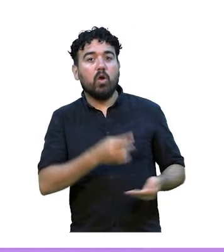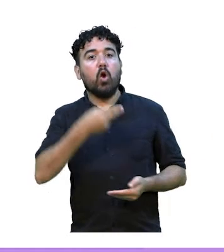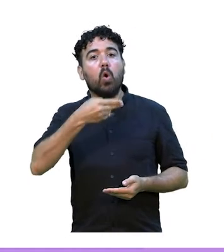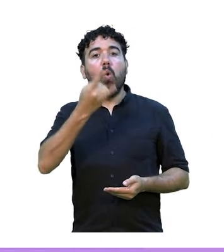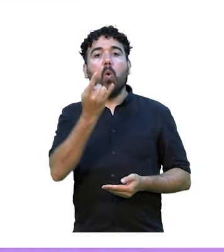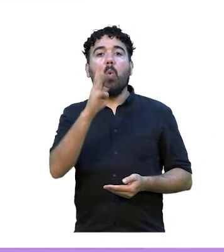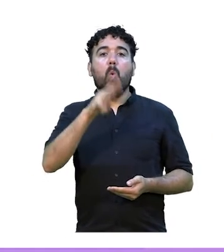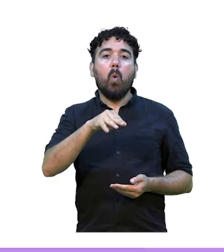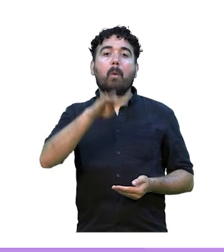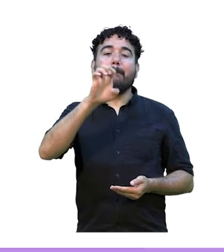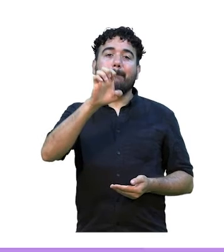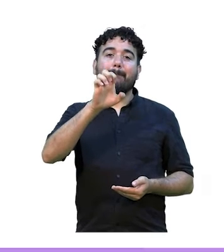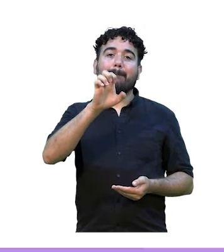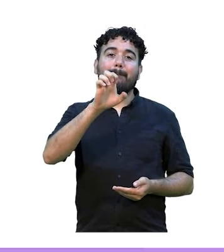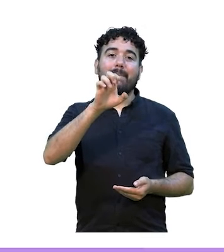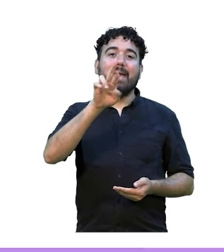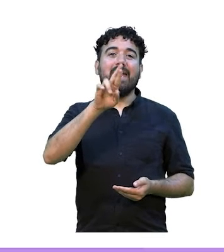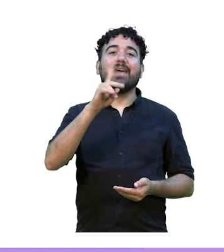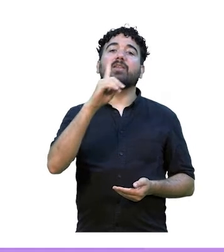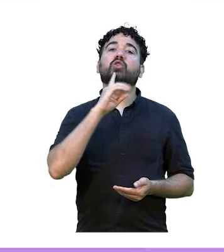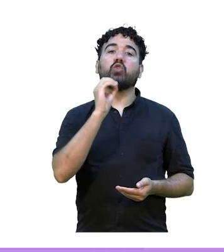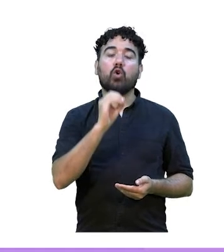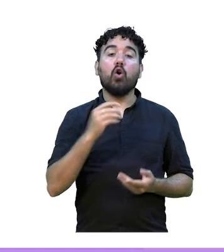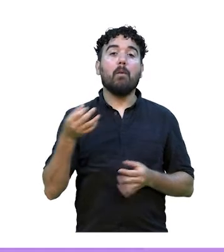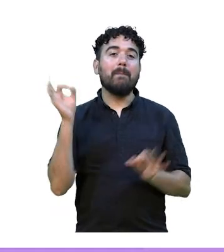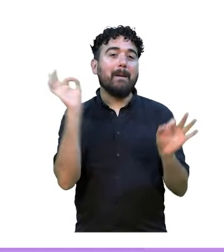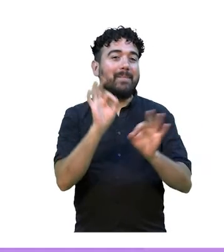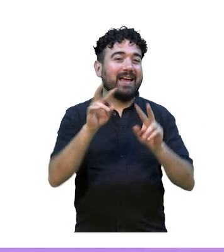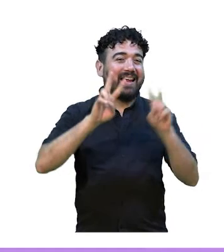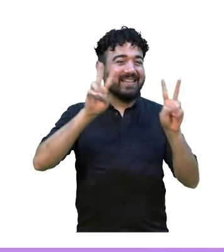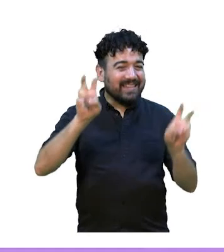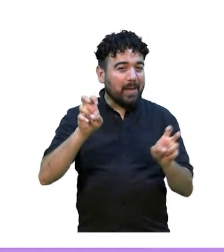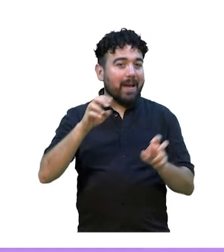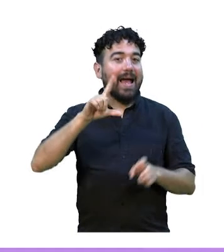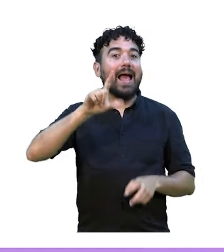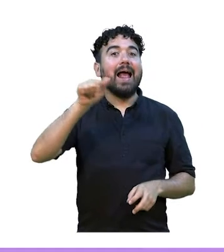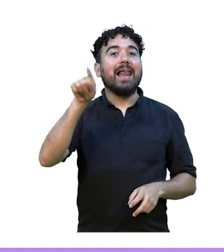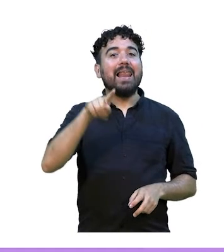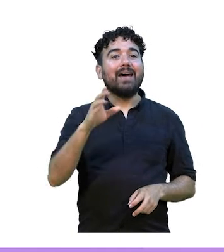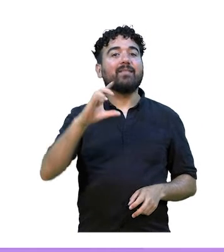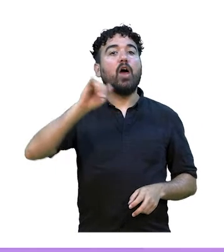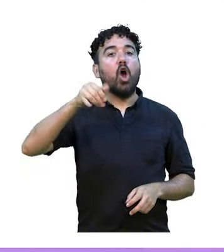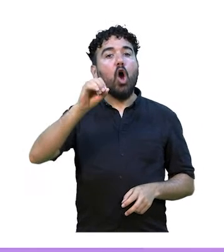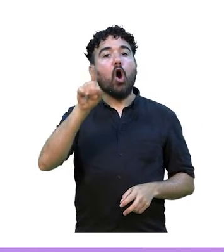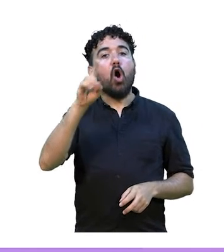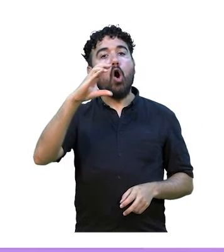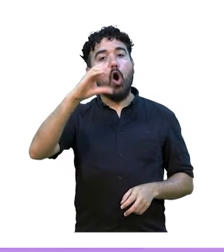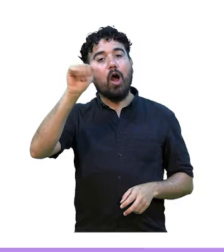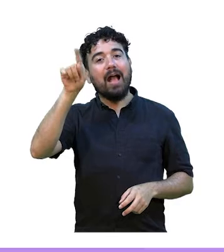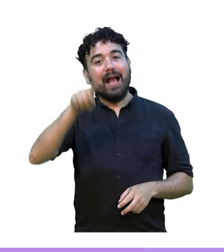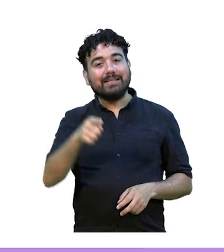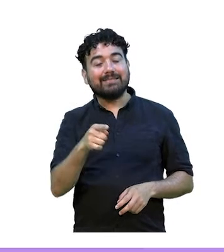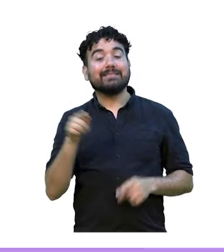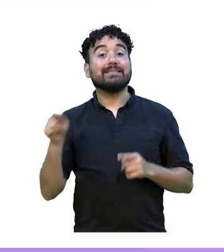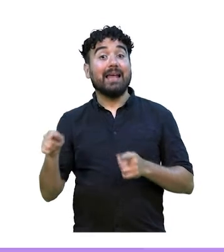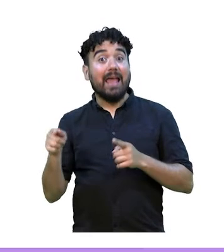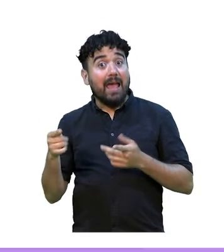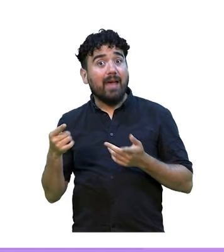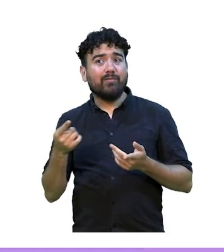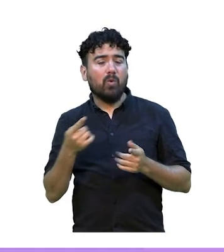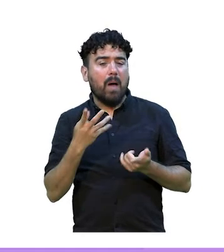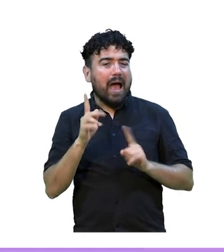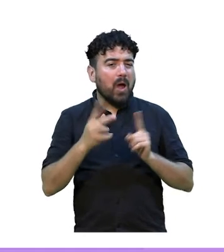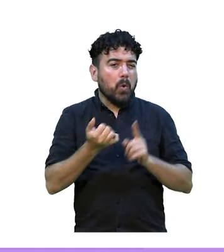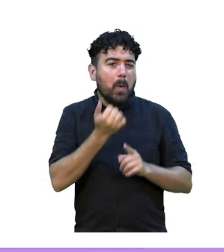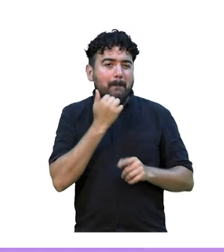darle el pase a Humberto, porque él nos va a hablar muy bien de las jocas, mucho mejor que yo. Quiero decir que las